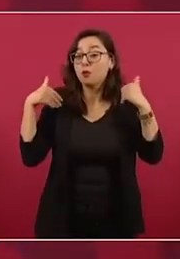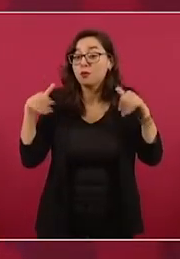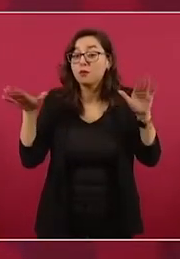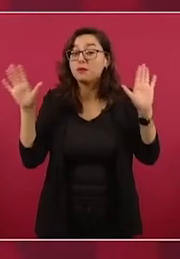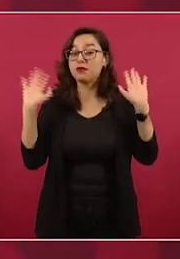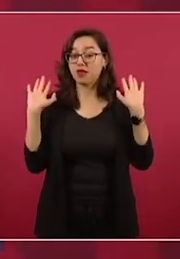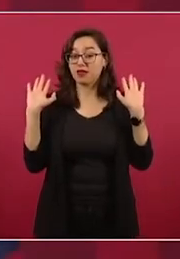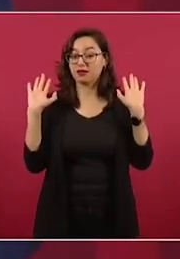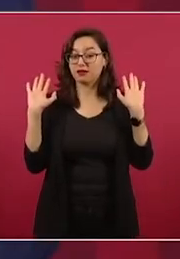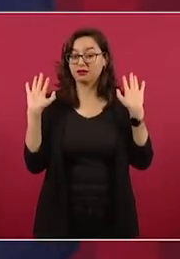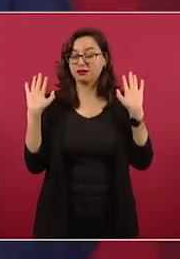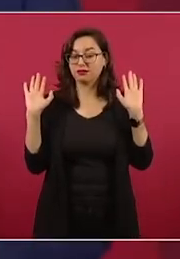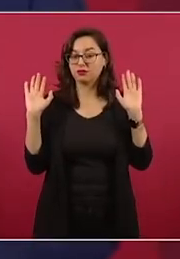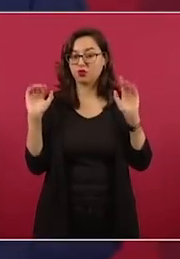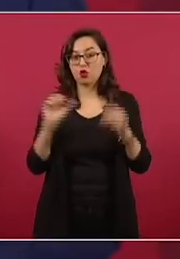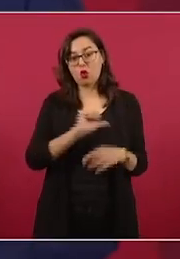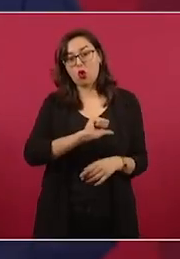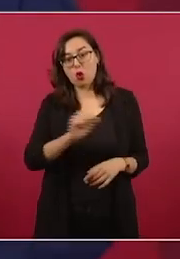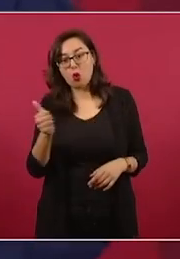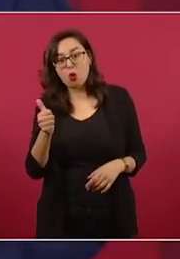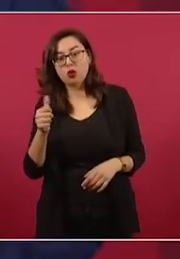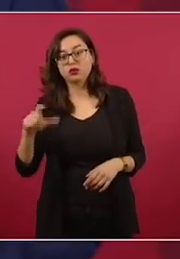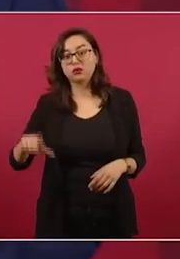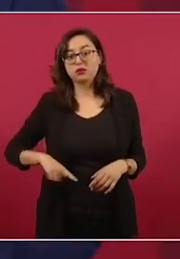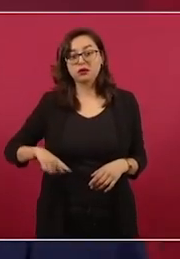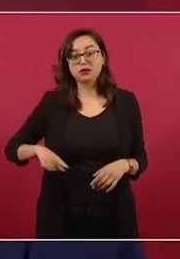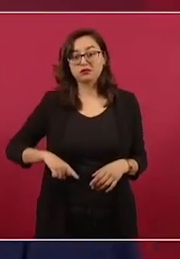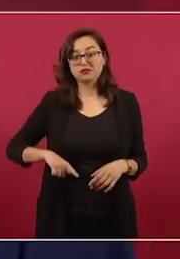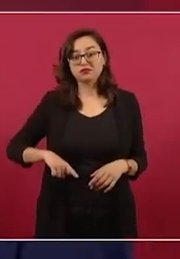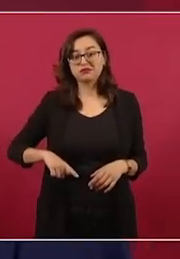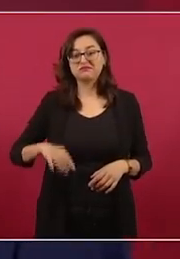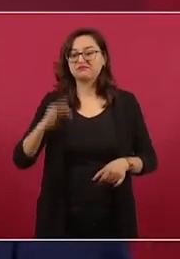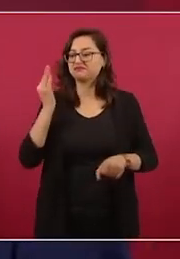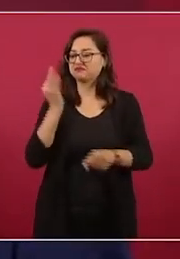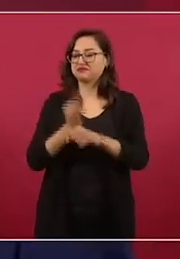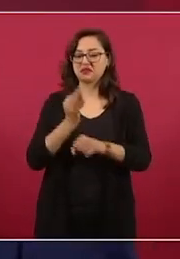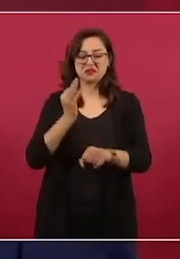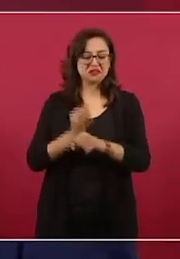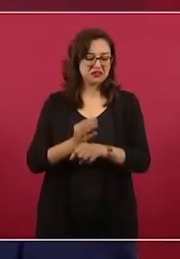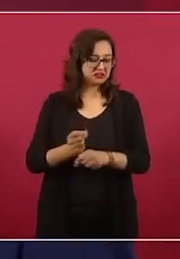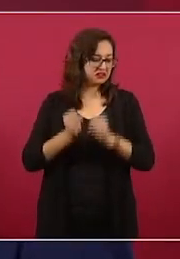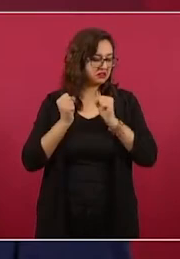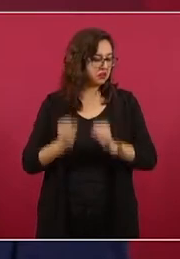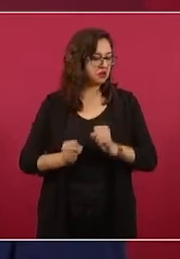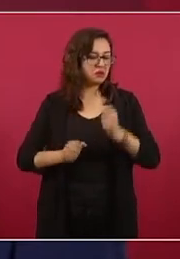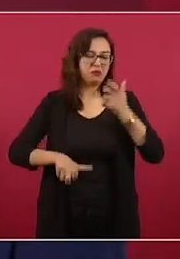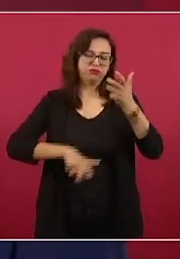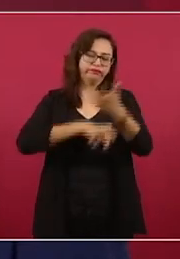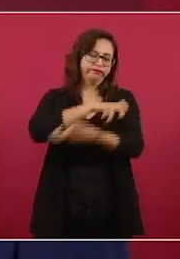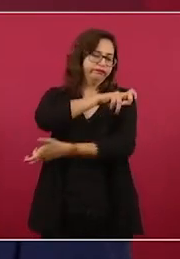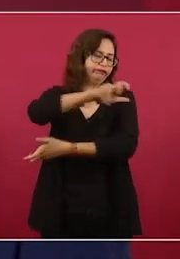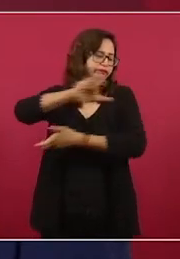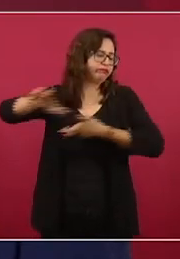el país en un estado de emergencia y de ingobernabilidad.